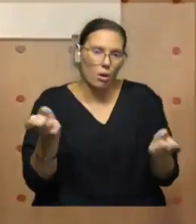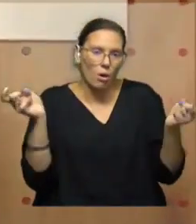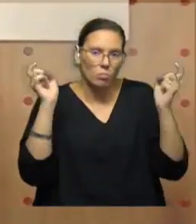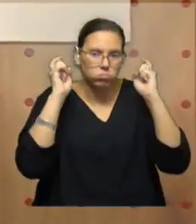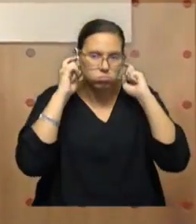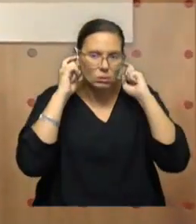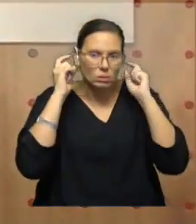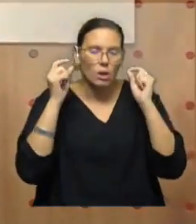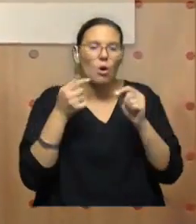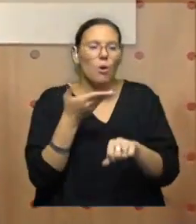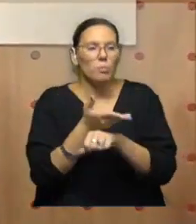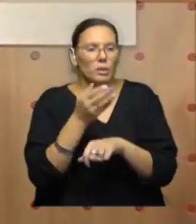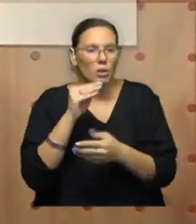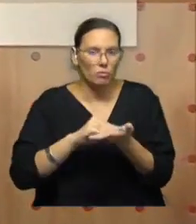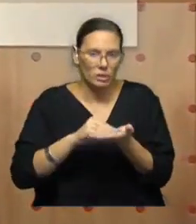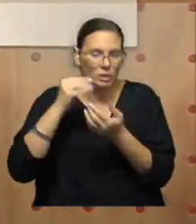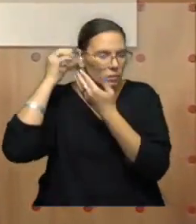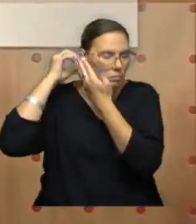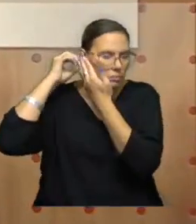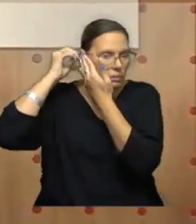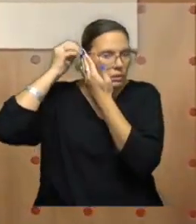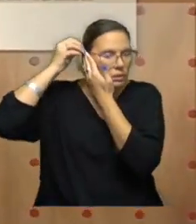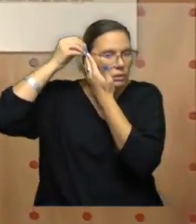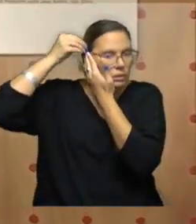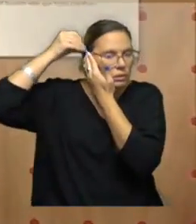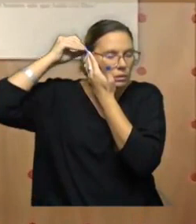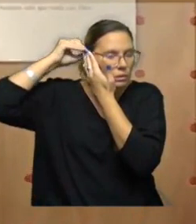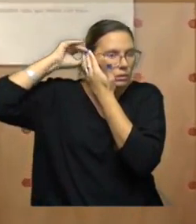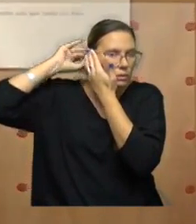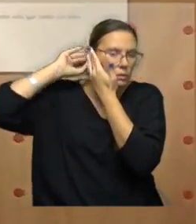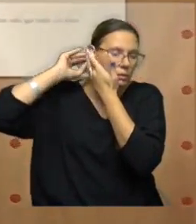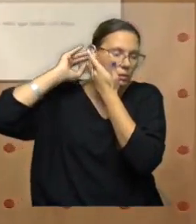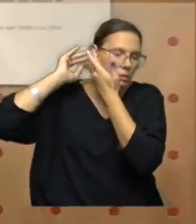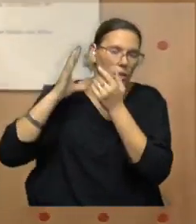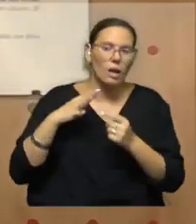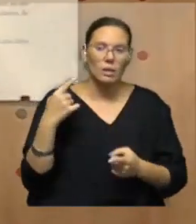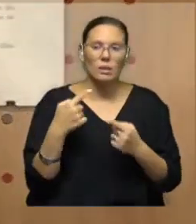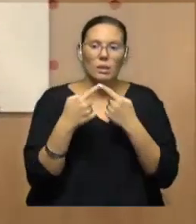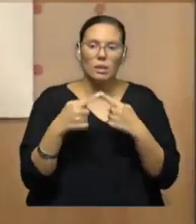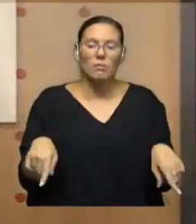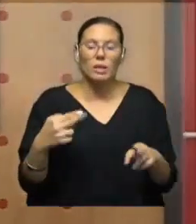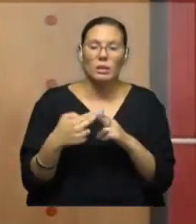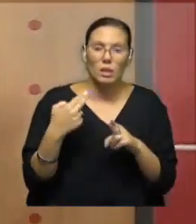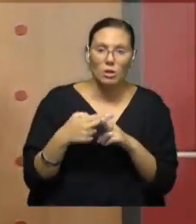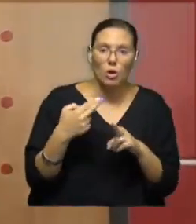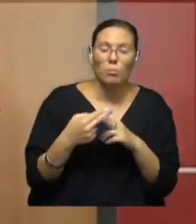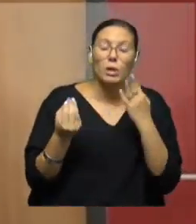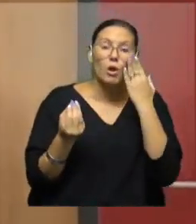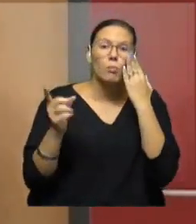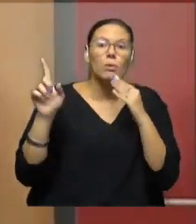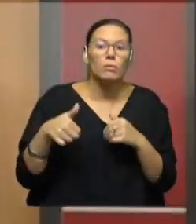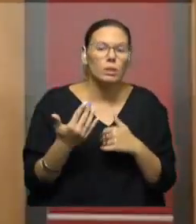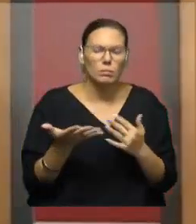sus auriculares o pedir en la oficina, sí. Las obras tienen diferentes nombres, ¿a qué refieren esos